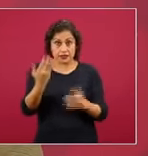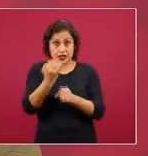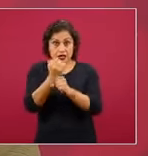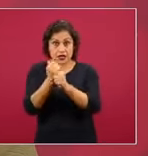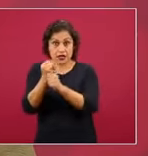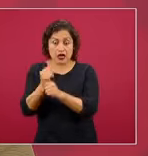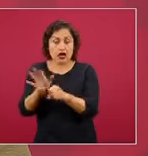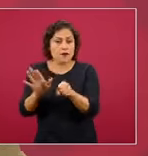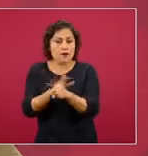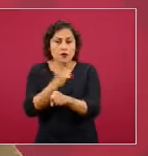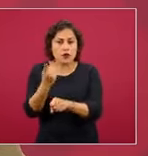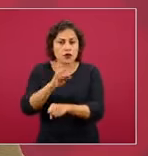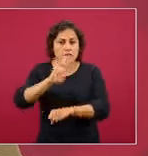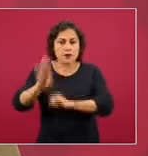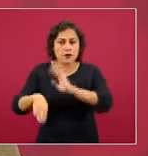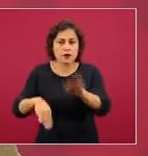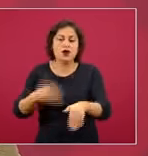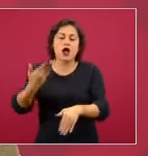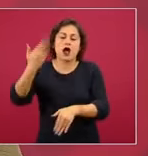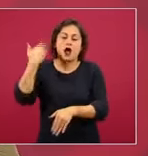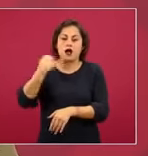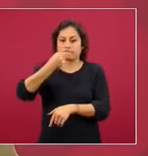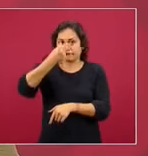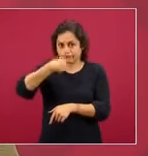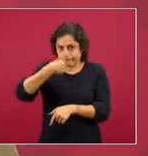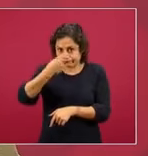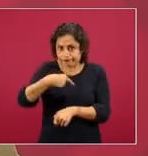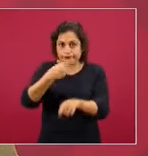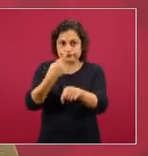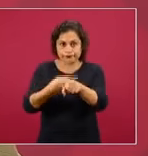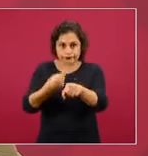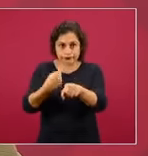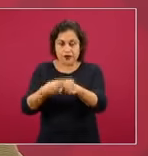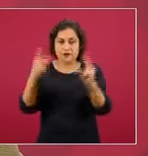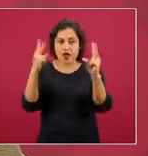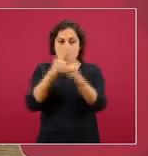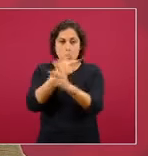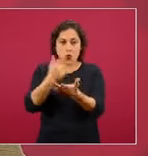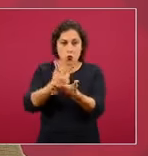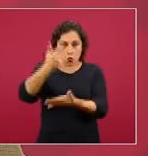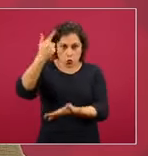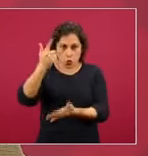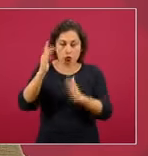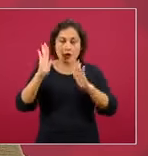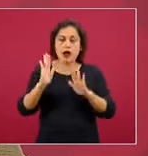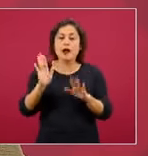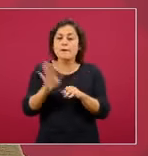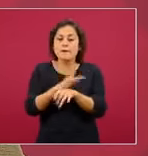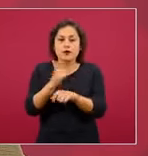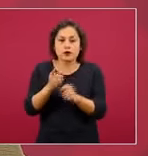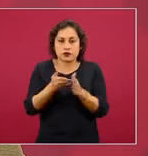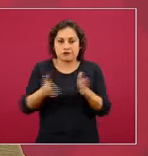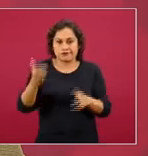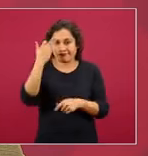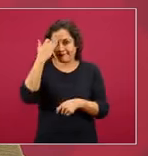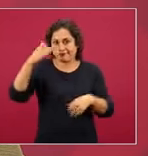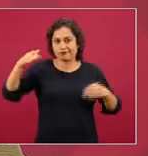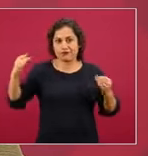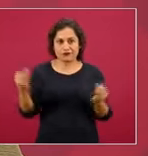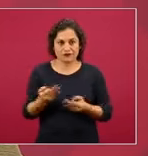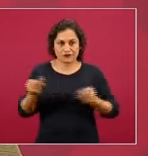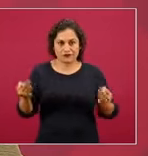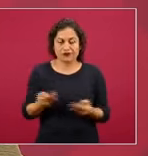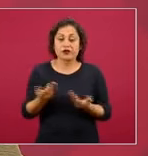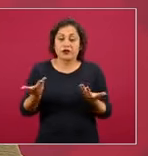influenza y por la época de enfermedad respiratoria aguda durante la época invernal, y como